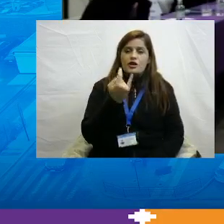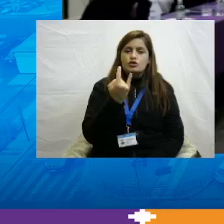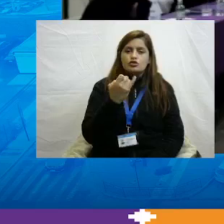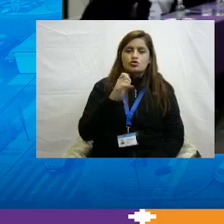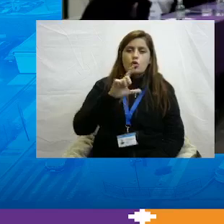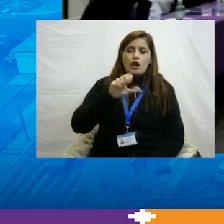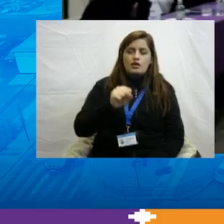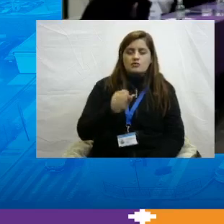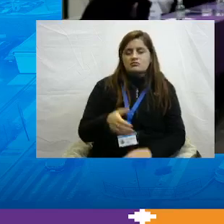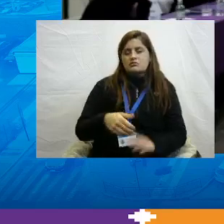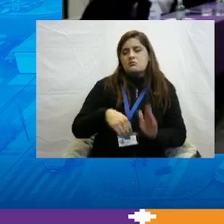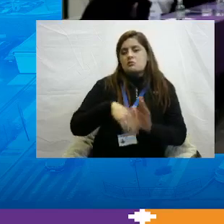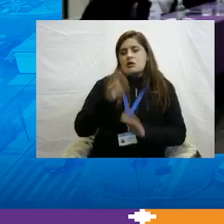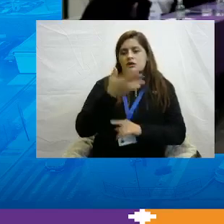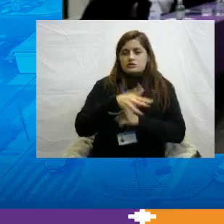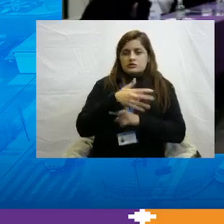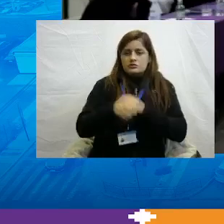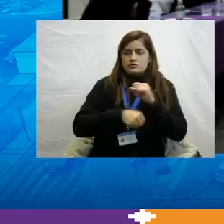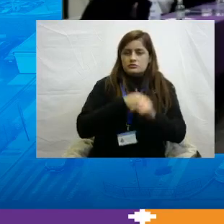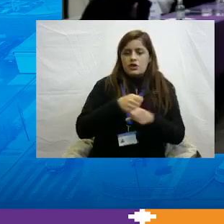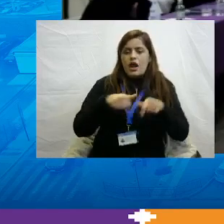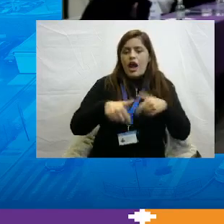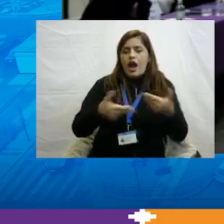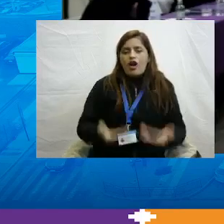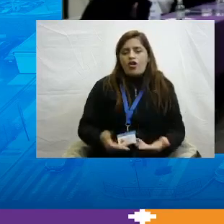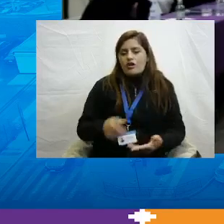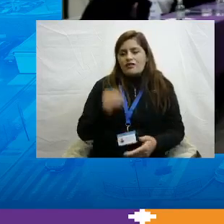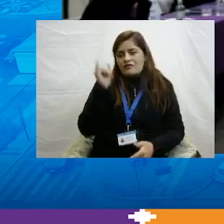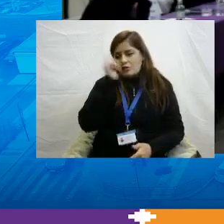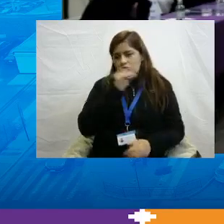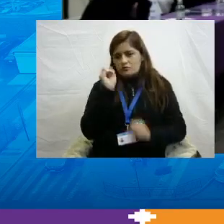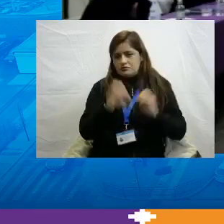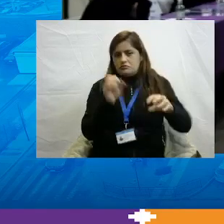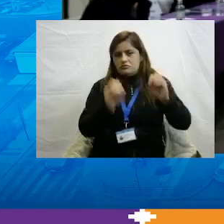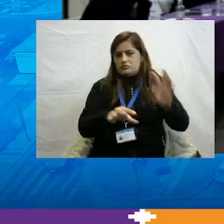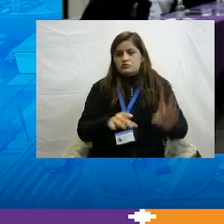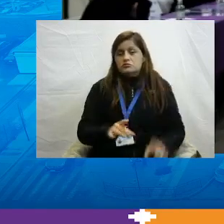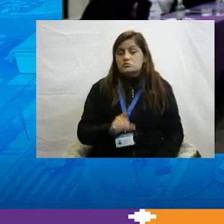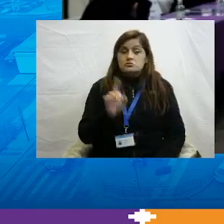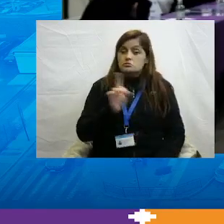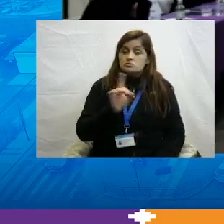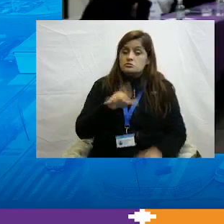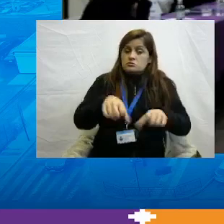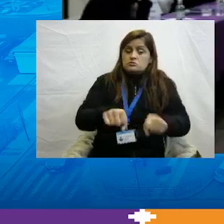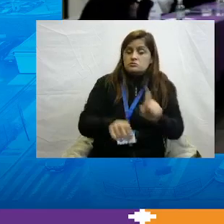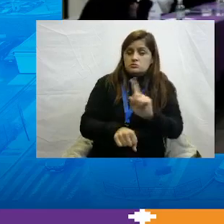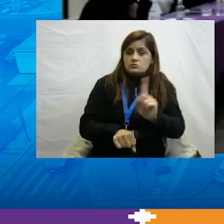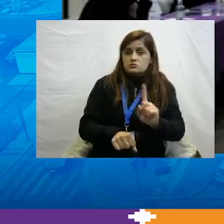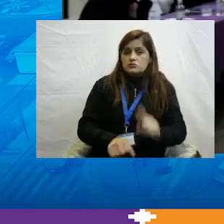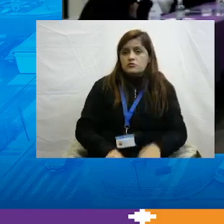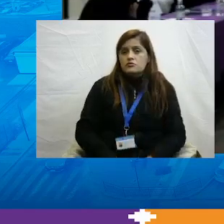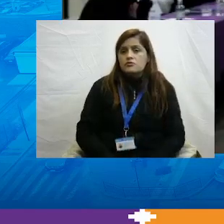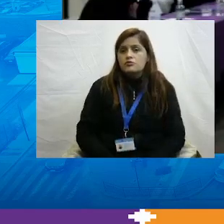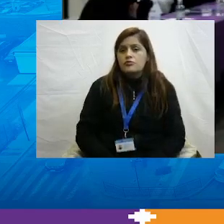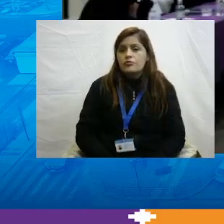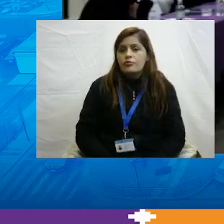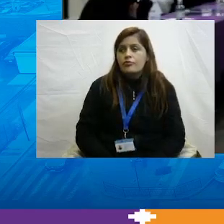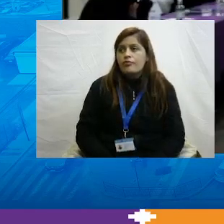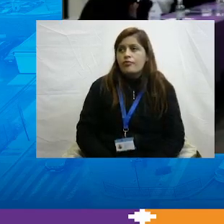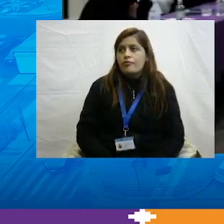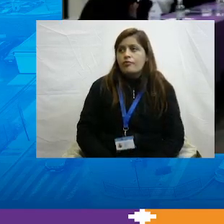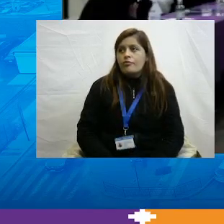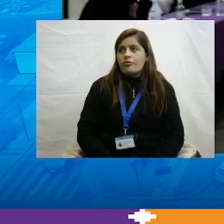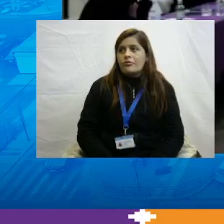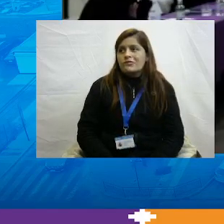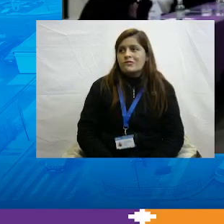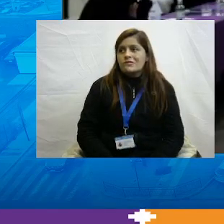15 años y que hoy por eso es como unas ruinas que uno ve desde afuera. No está tomado el sitio, nada. Sí. Solamente está en desuso. Gracias, director.